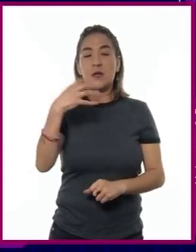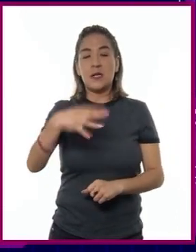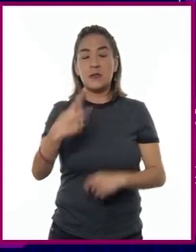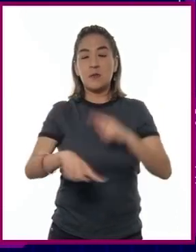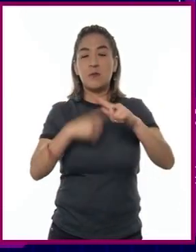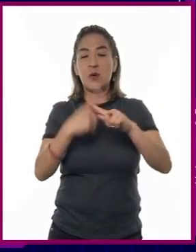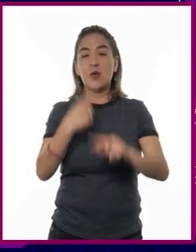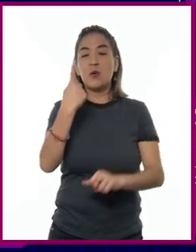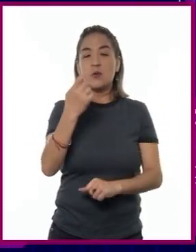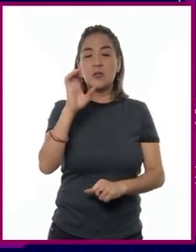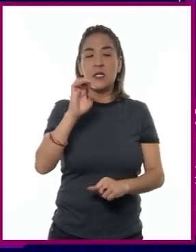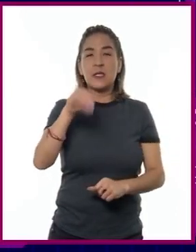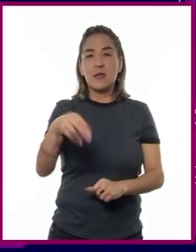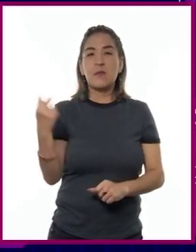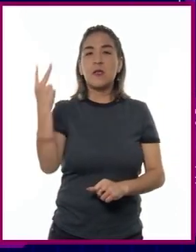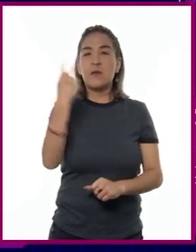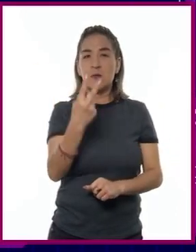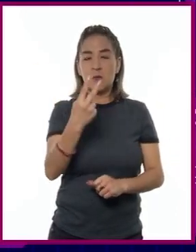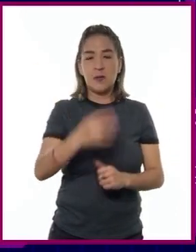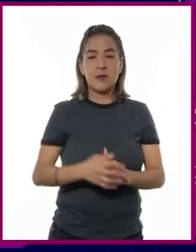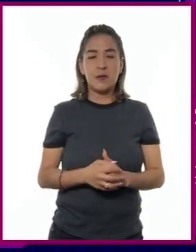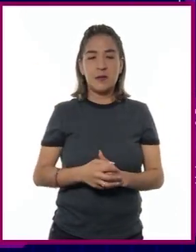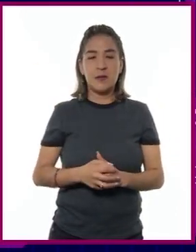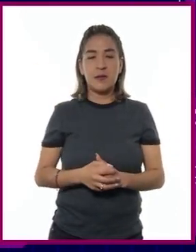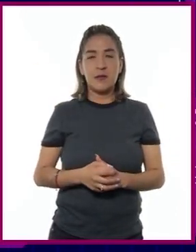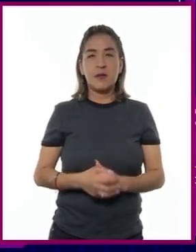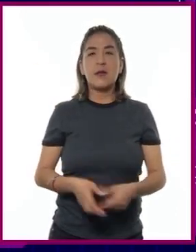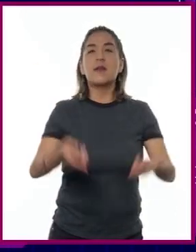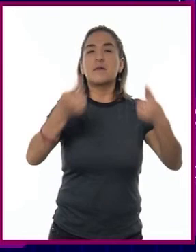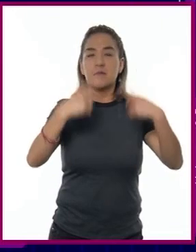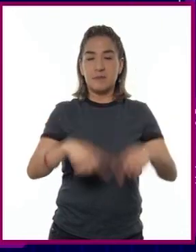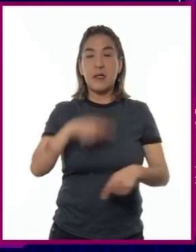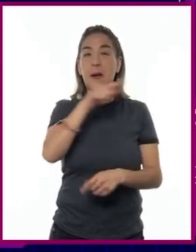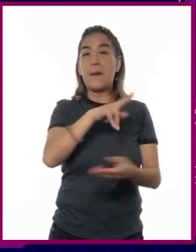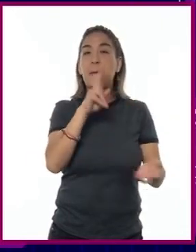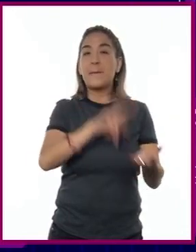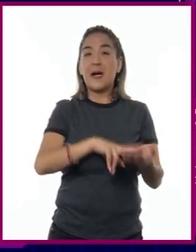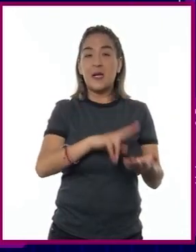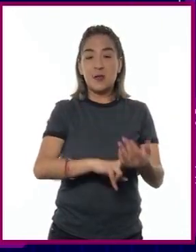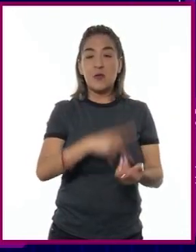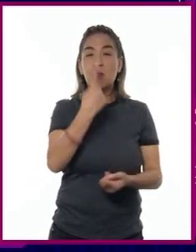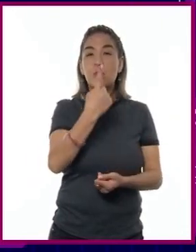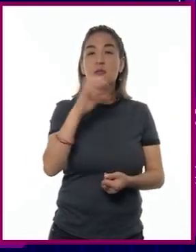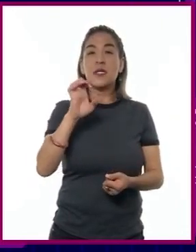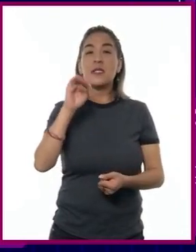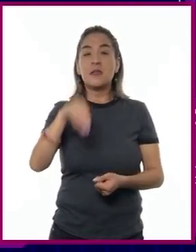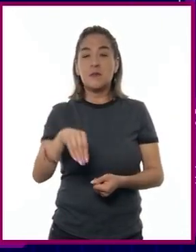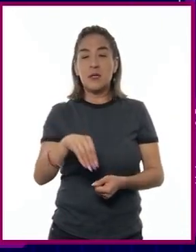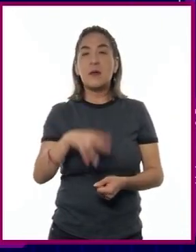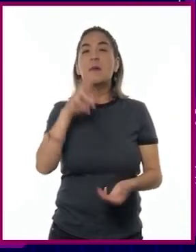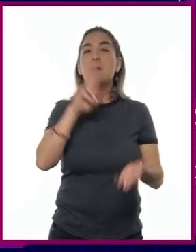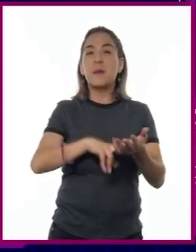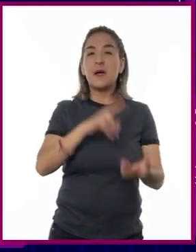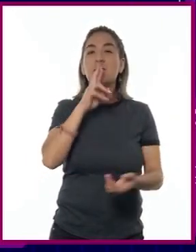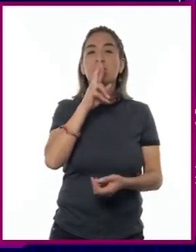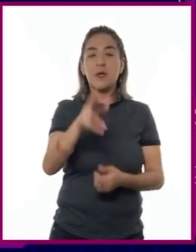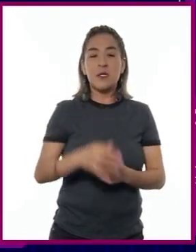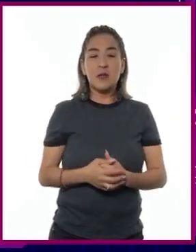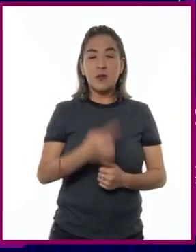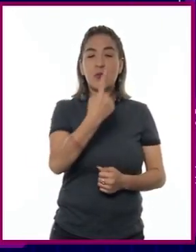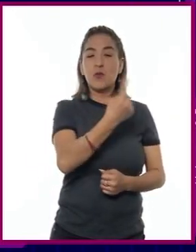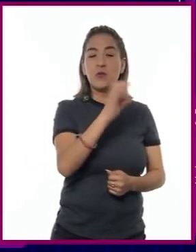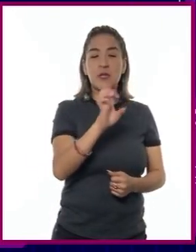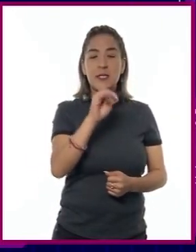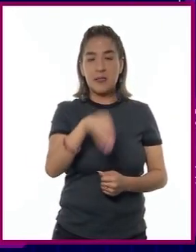1 centímetro al cuadrado. Al elevar 1 centímetro al cuadrado, se obtiene 1